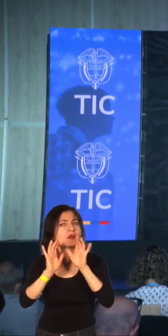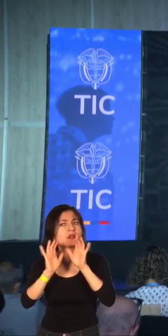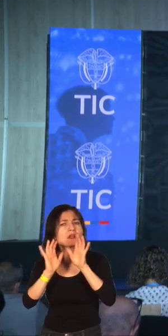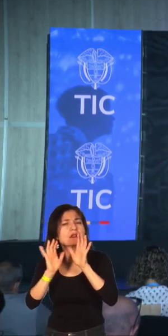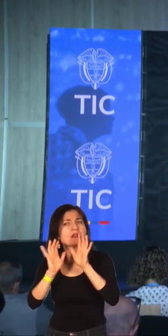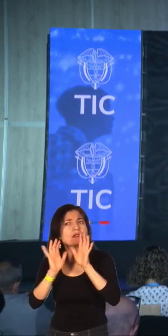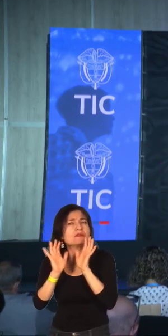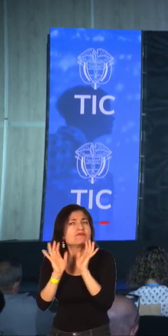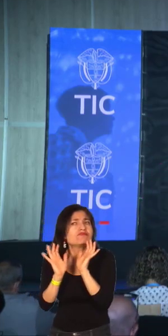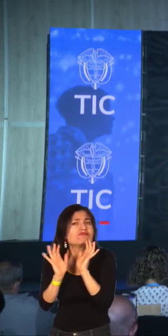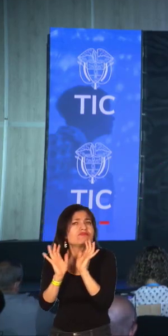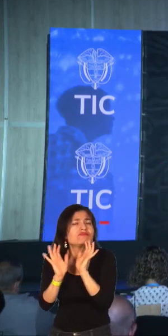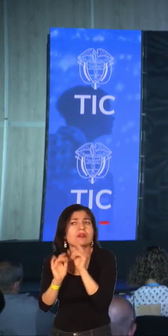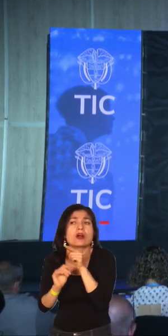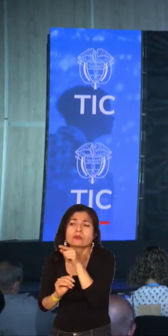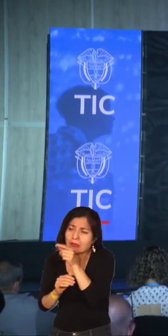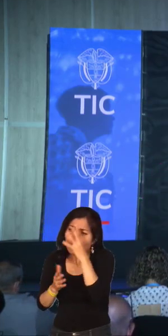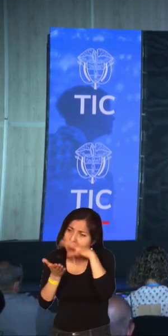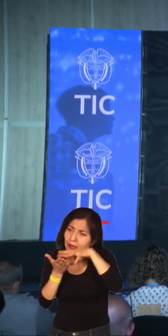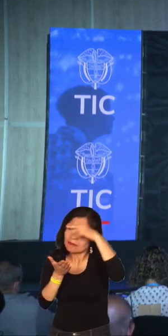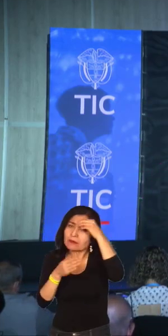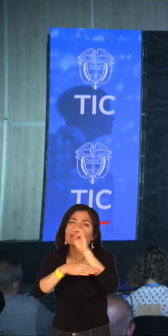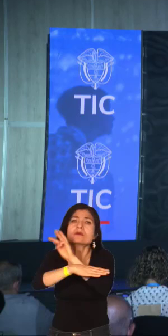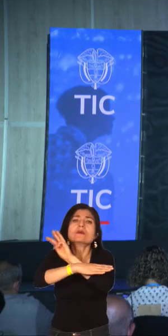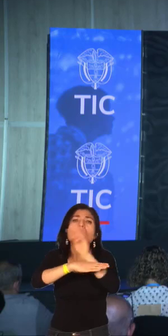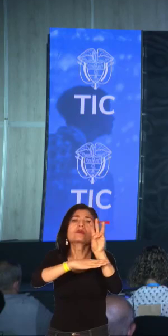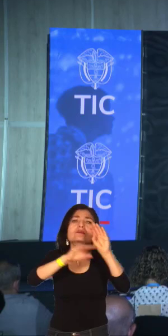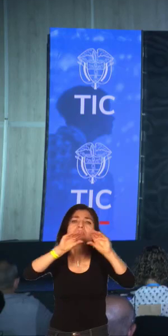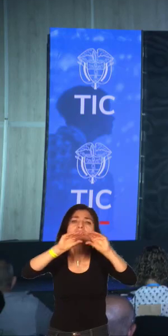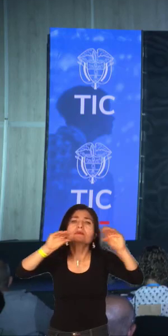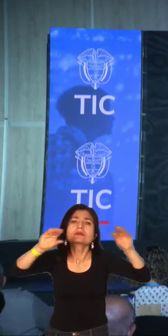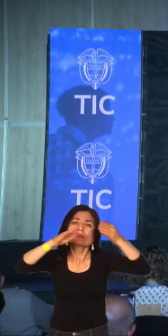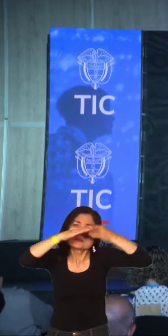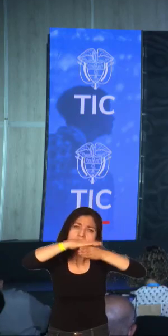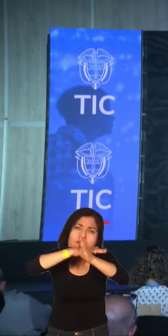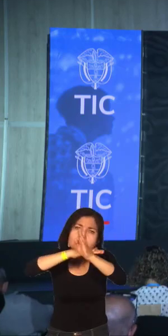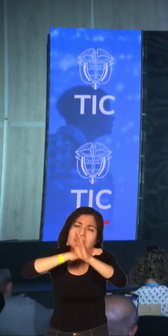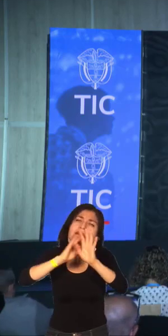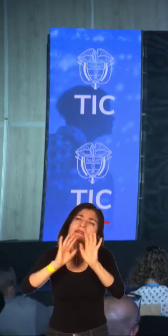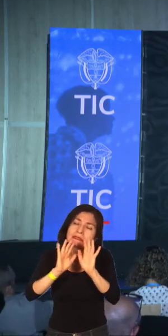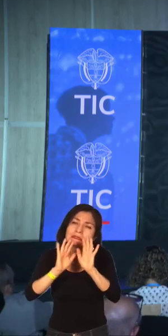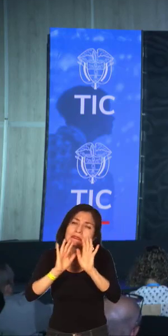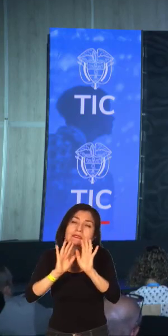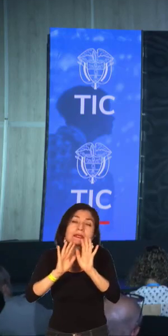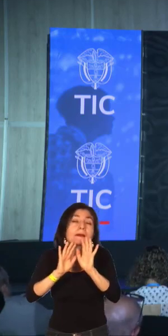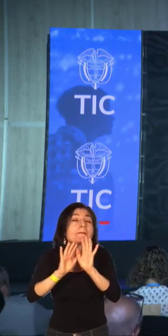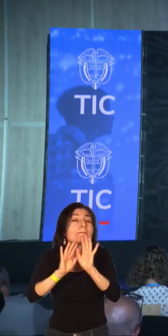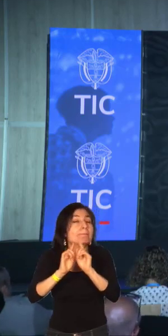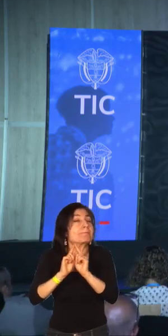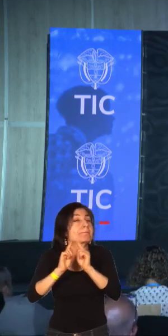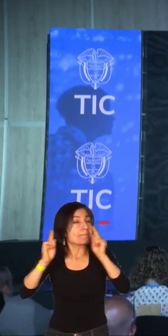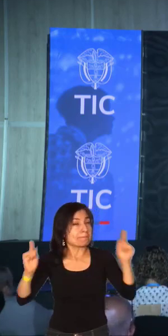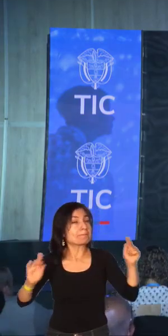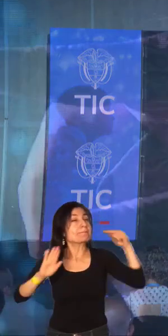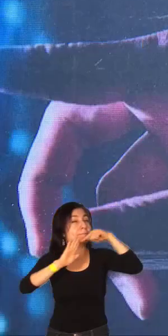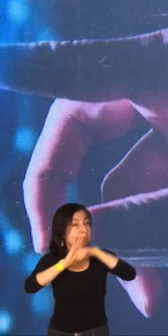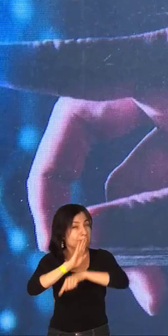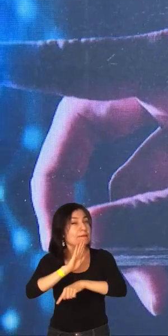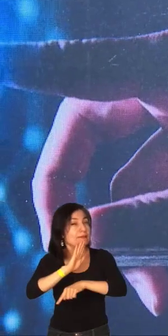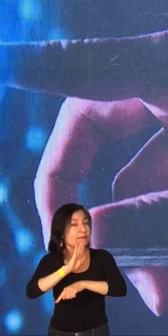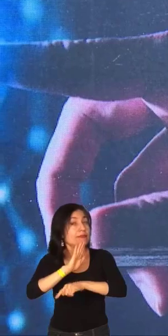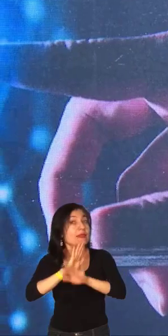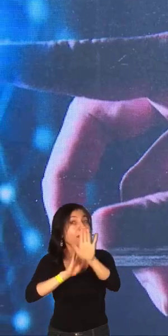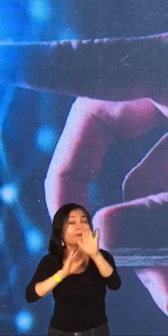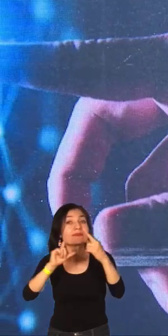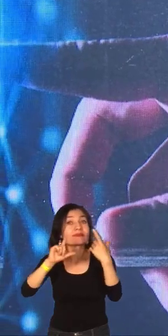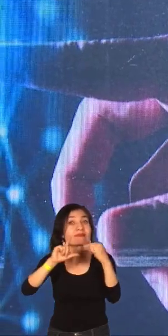ahora acceda a una plataforma web, que eso es muy importante, sino que va mucho más allá. Y también que la transformación digital